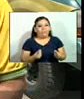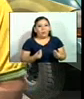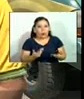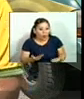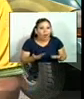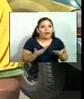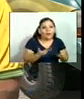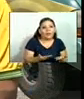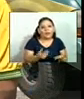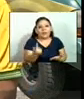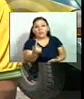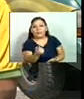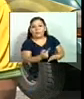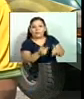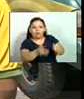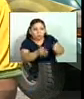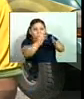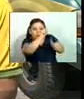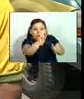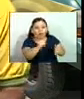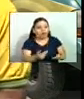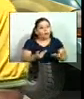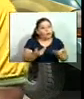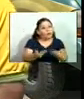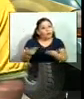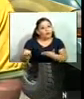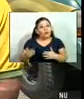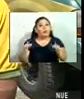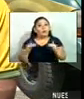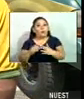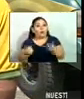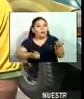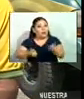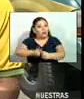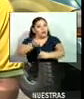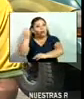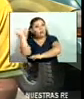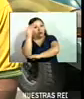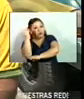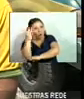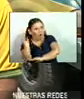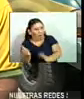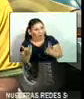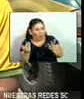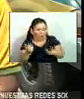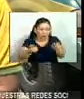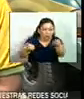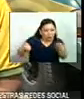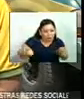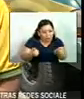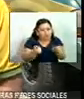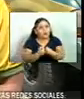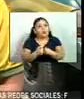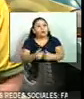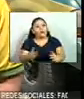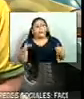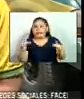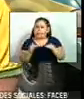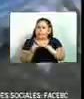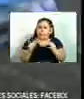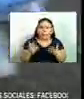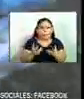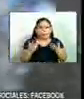accediendo a lo que es a la institución a prestar servicios y las ambulancias que están, las estamos ocupando más que todo para accidentes de tránsito, que también se nos ha